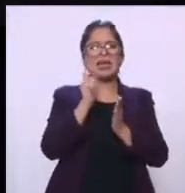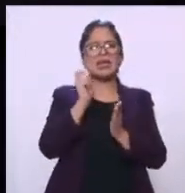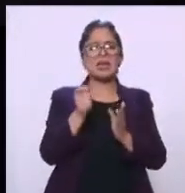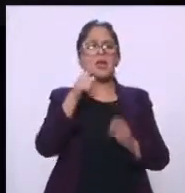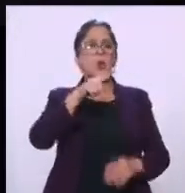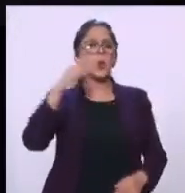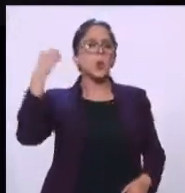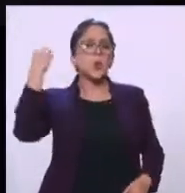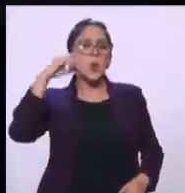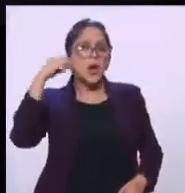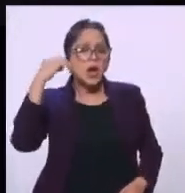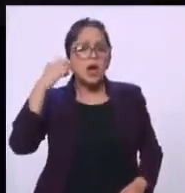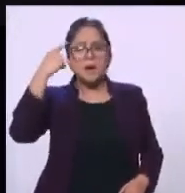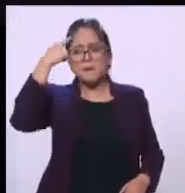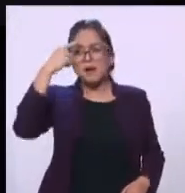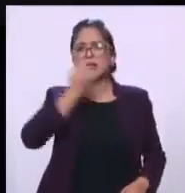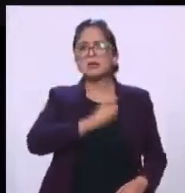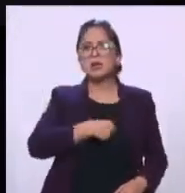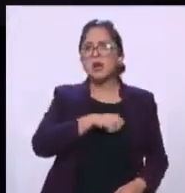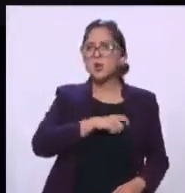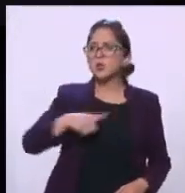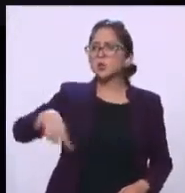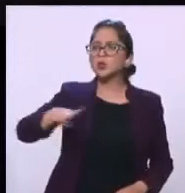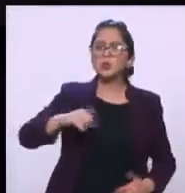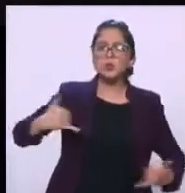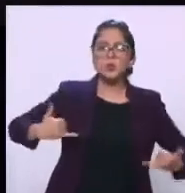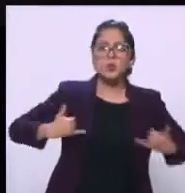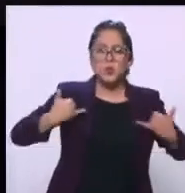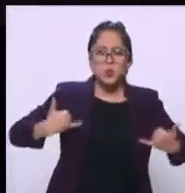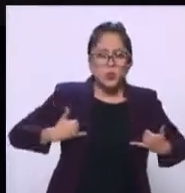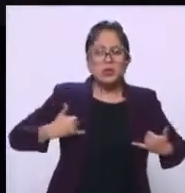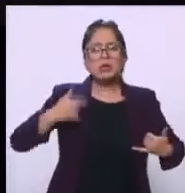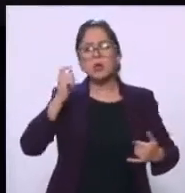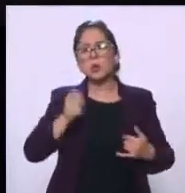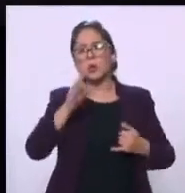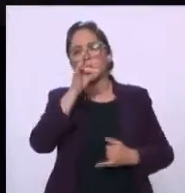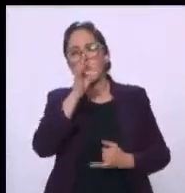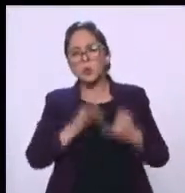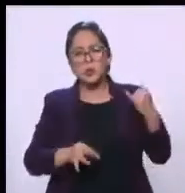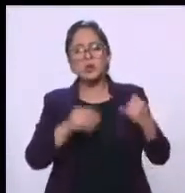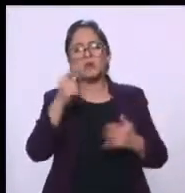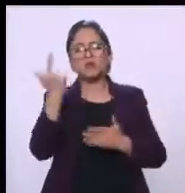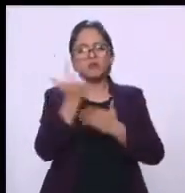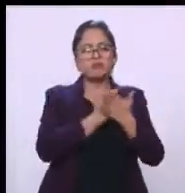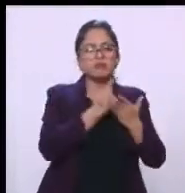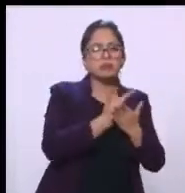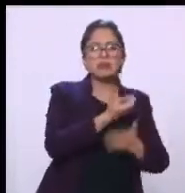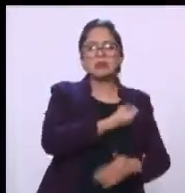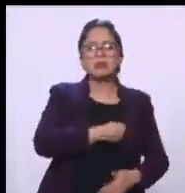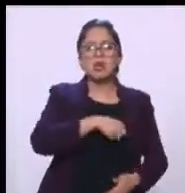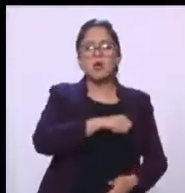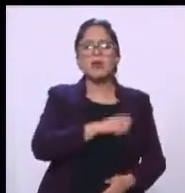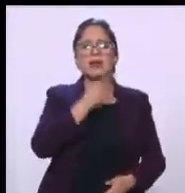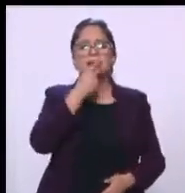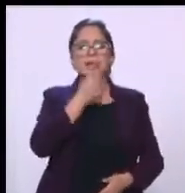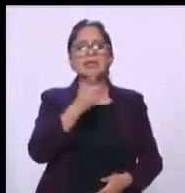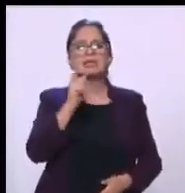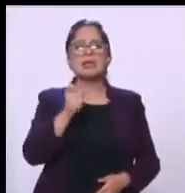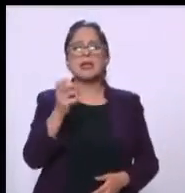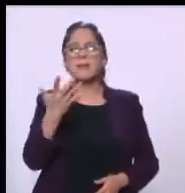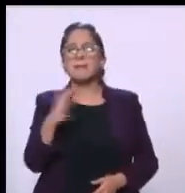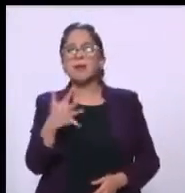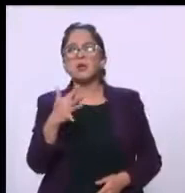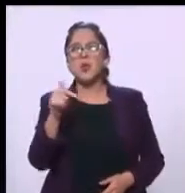la salud entre población adolescente, sobre todo los últimos datos de las encuestas de salud dicen que de la población de